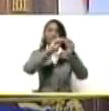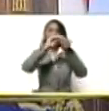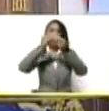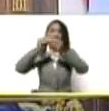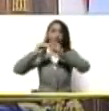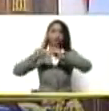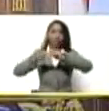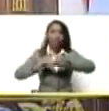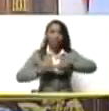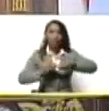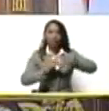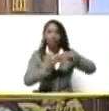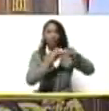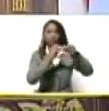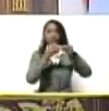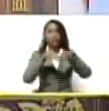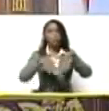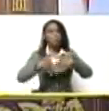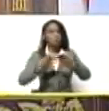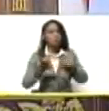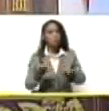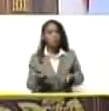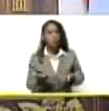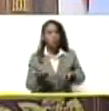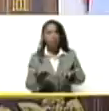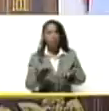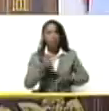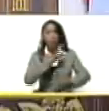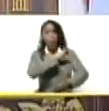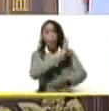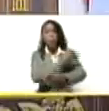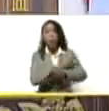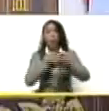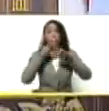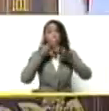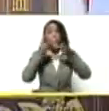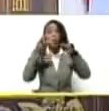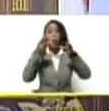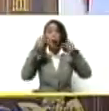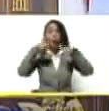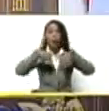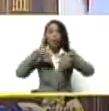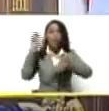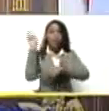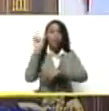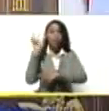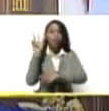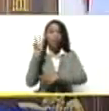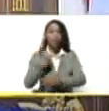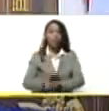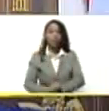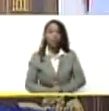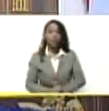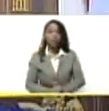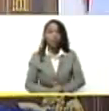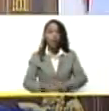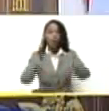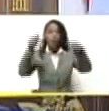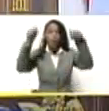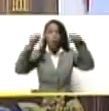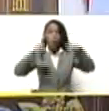hoy por hoy nosotros nos preguntamos sabiendo el gobierno de los eeuu que